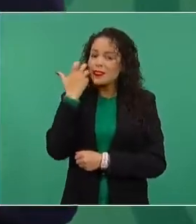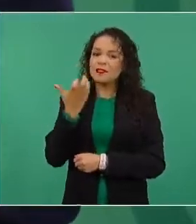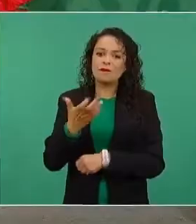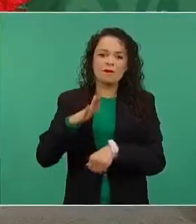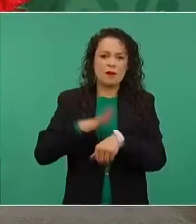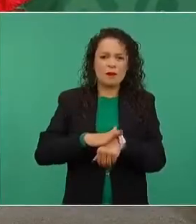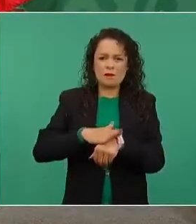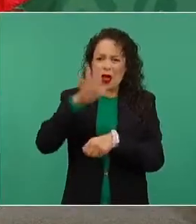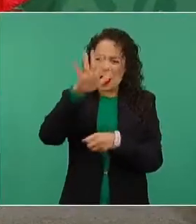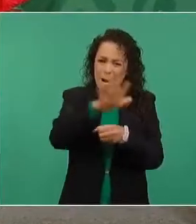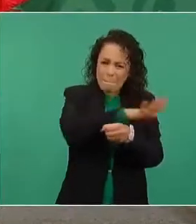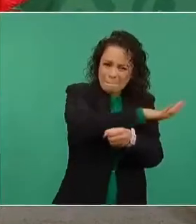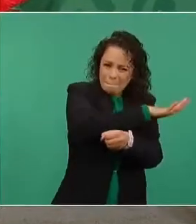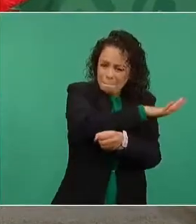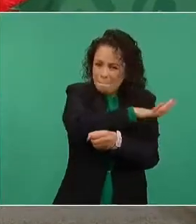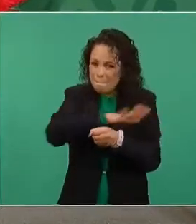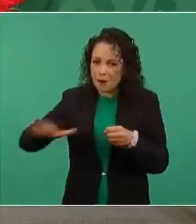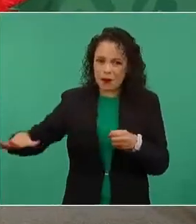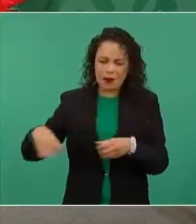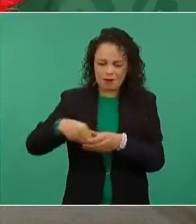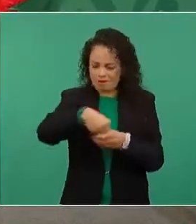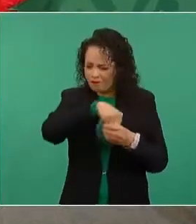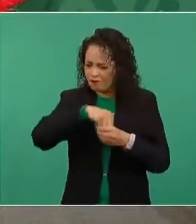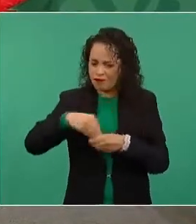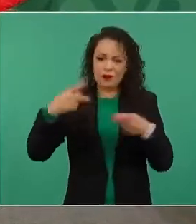que se llenara todo el centro,